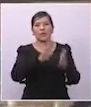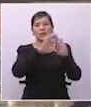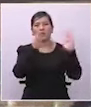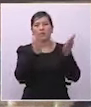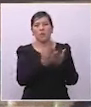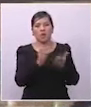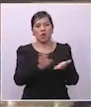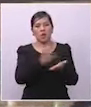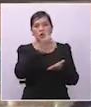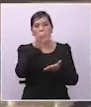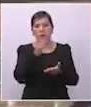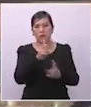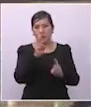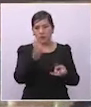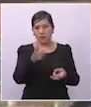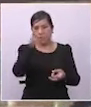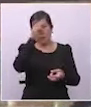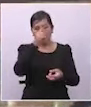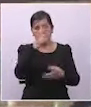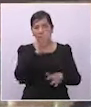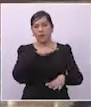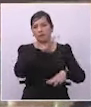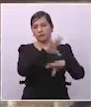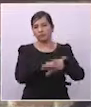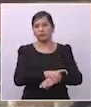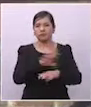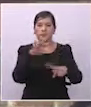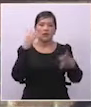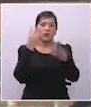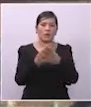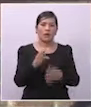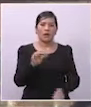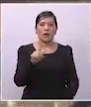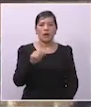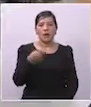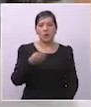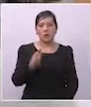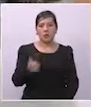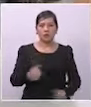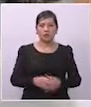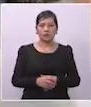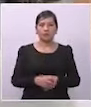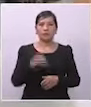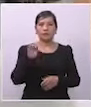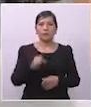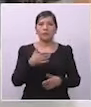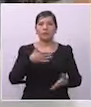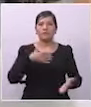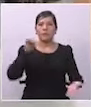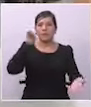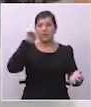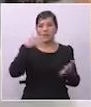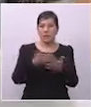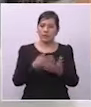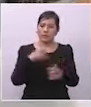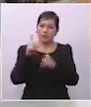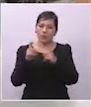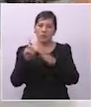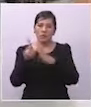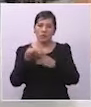alemán. El autor se encuentra ya en la cárcel de Calauma. Mi hijita finalmente